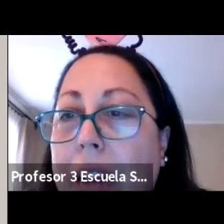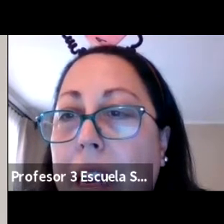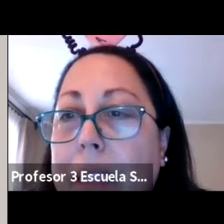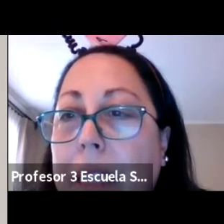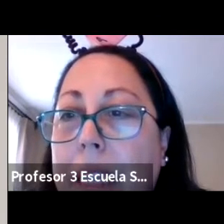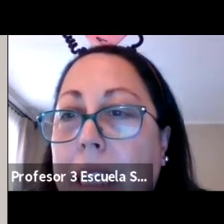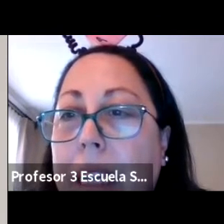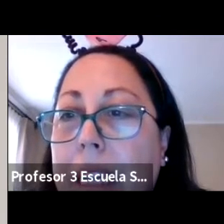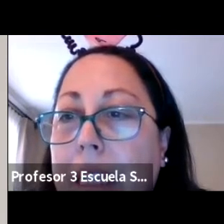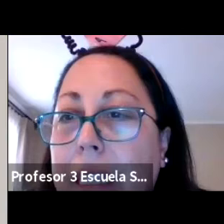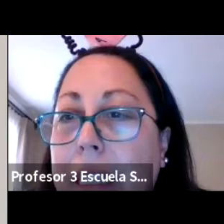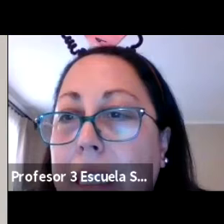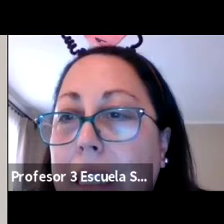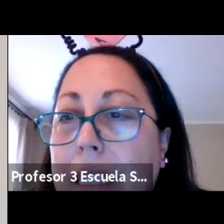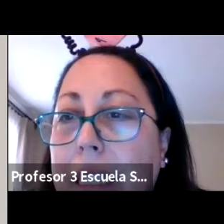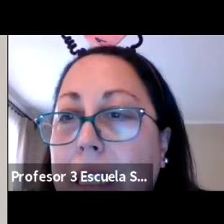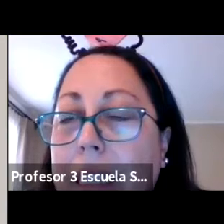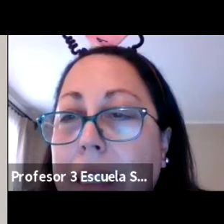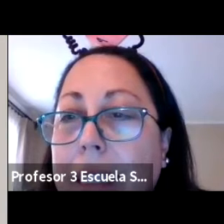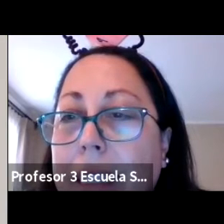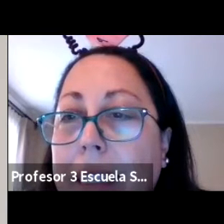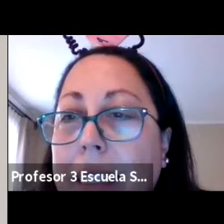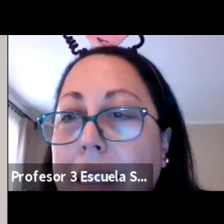¿Cómo lloraba la princesa ahí?